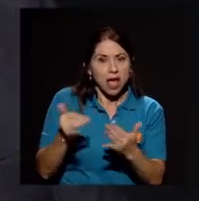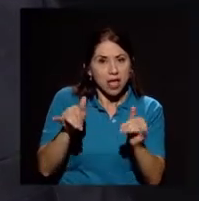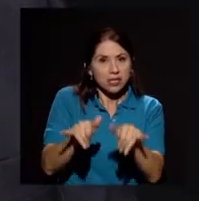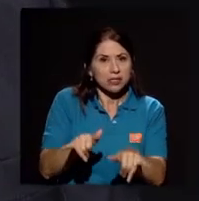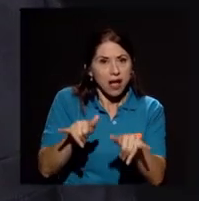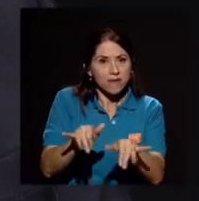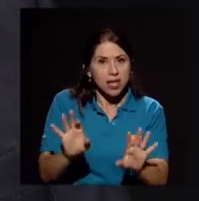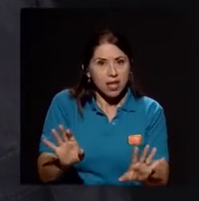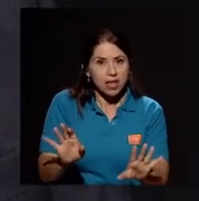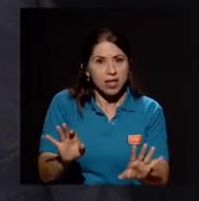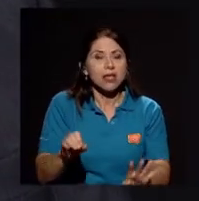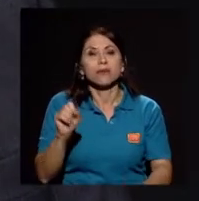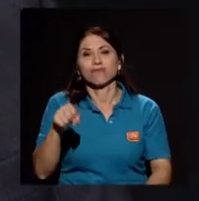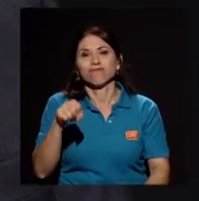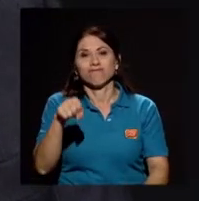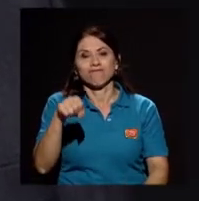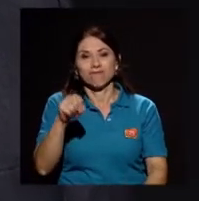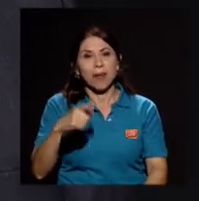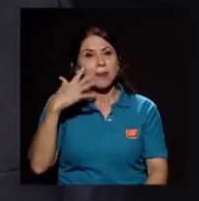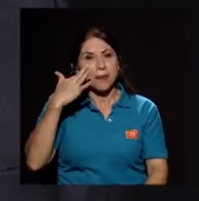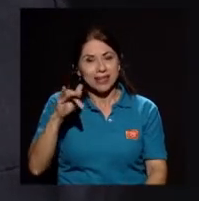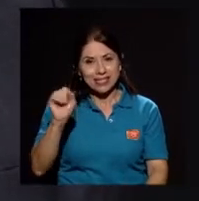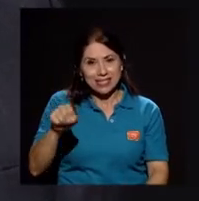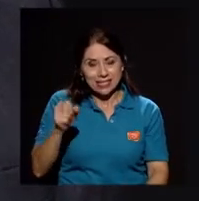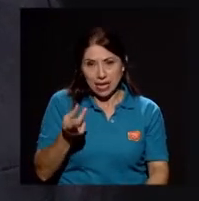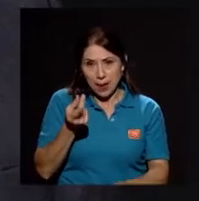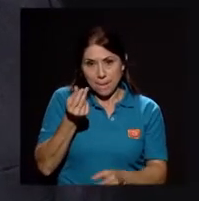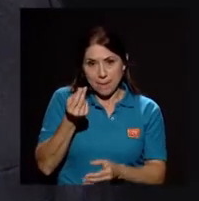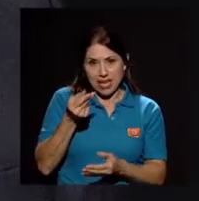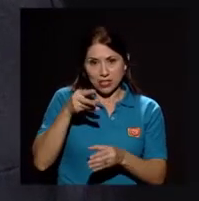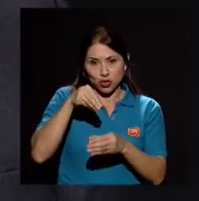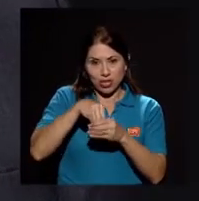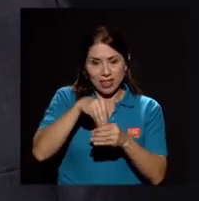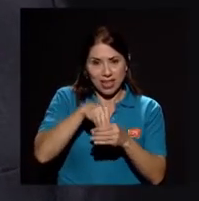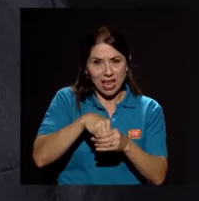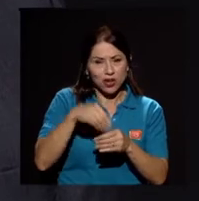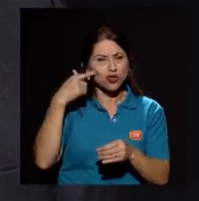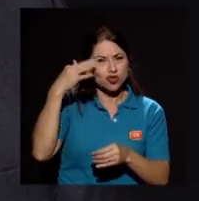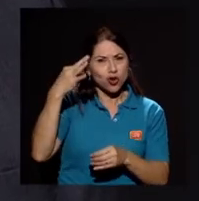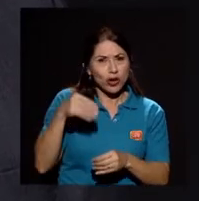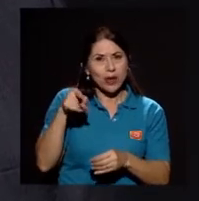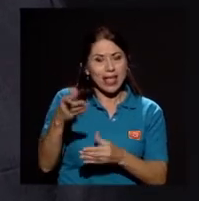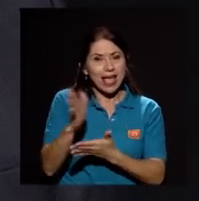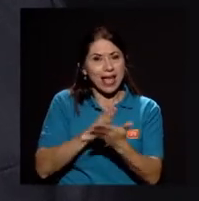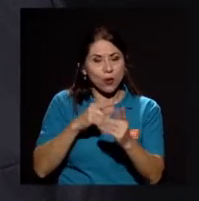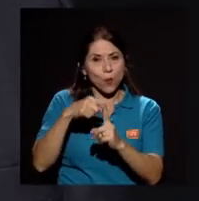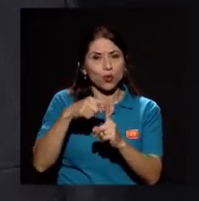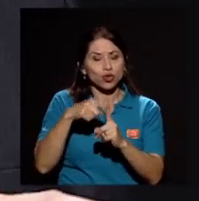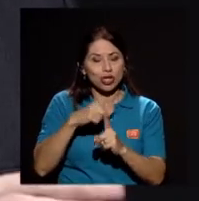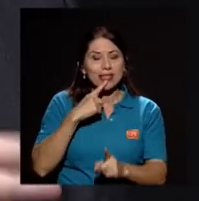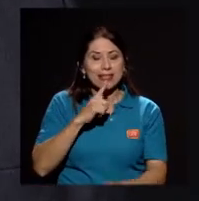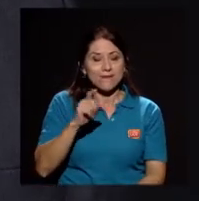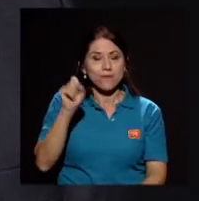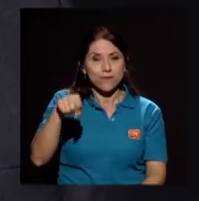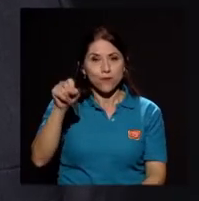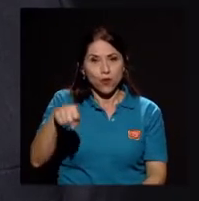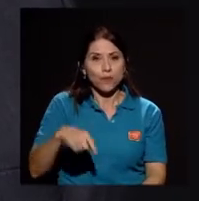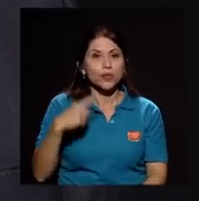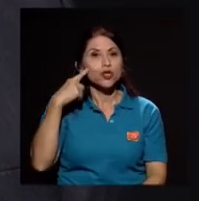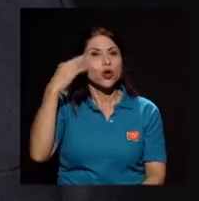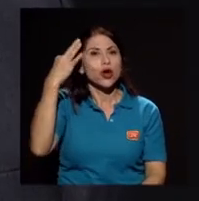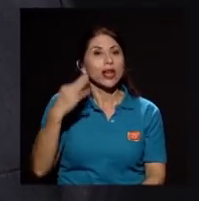efectivamente me parece en la parte de precios internos creo que ahí hay una nota positiva efectivamente yo creo que en los próximos